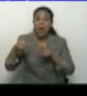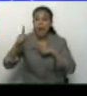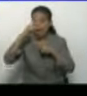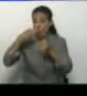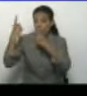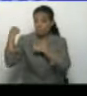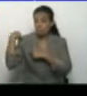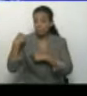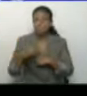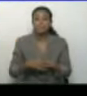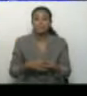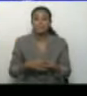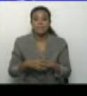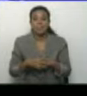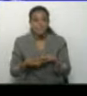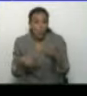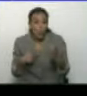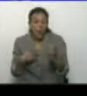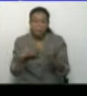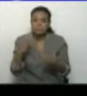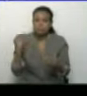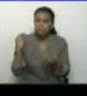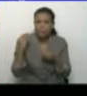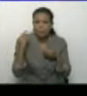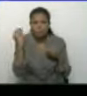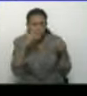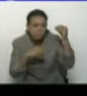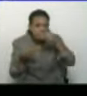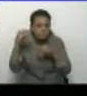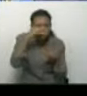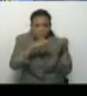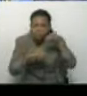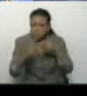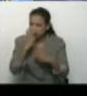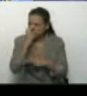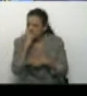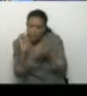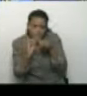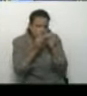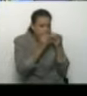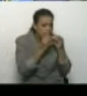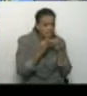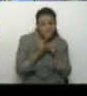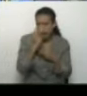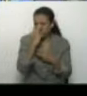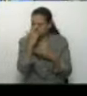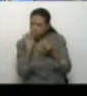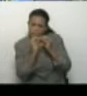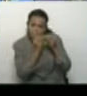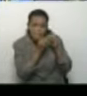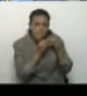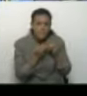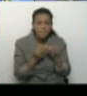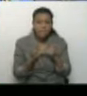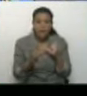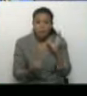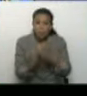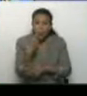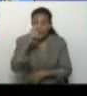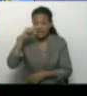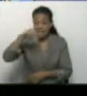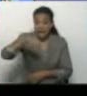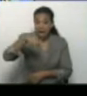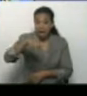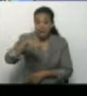allí no he parado, siempre la robótica ha estado ahí para mí. Y bueno, este año